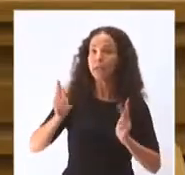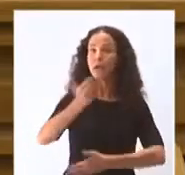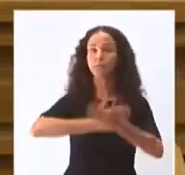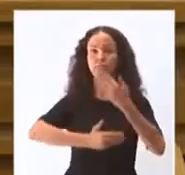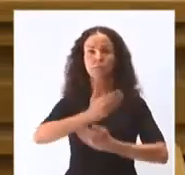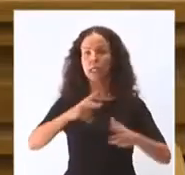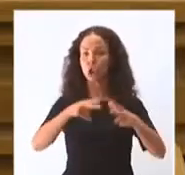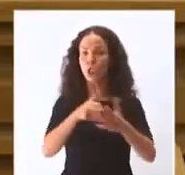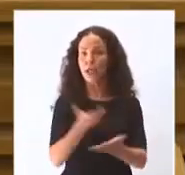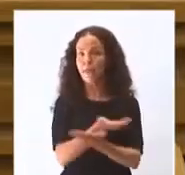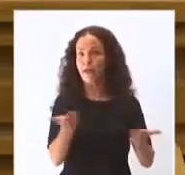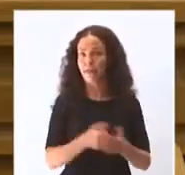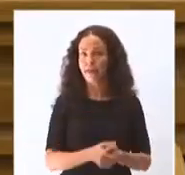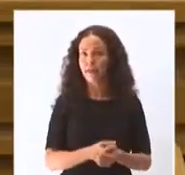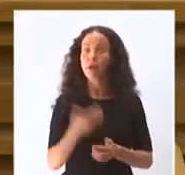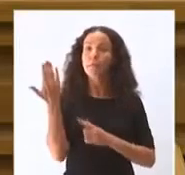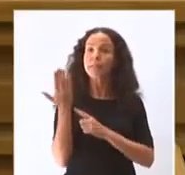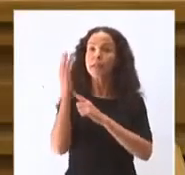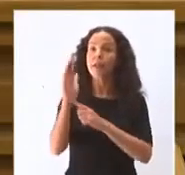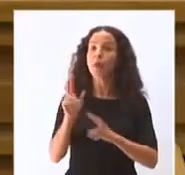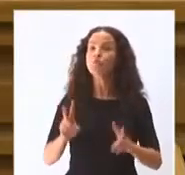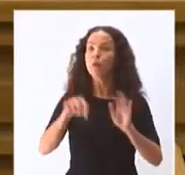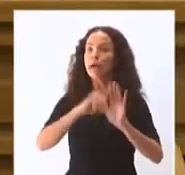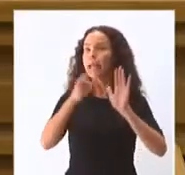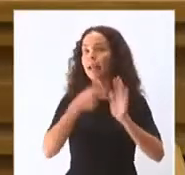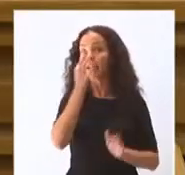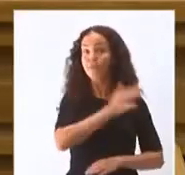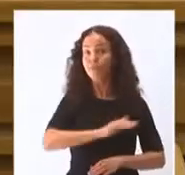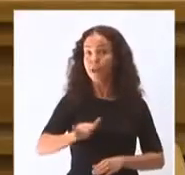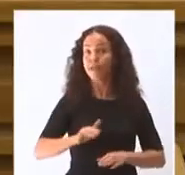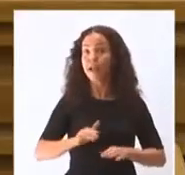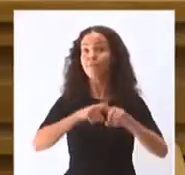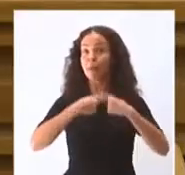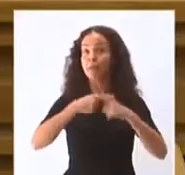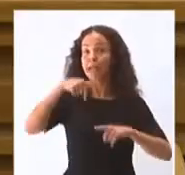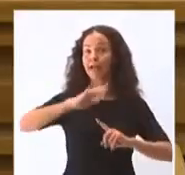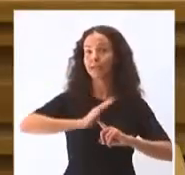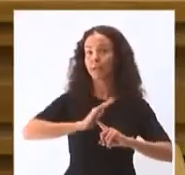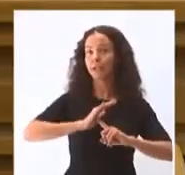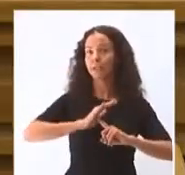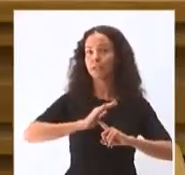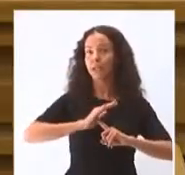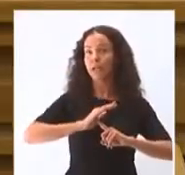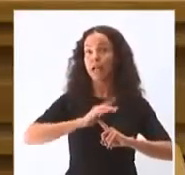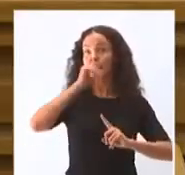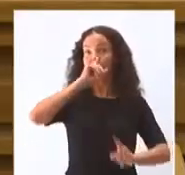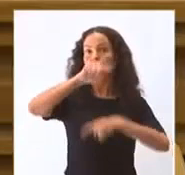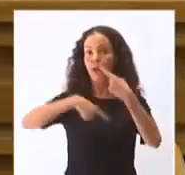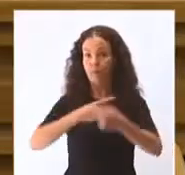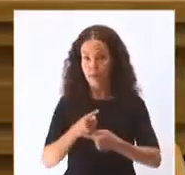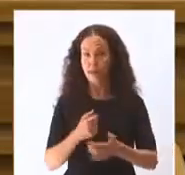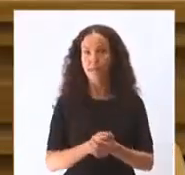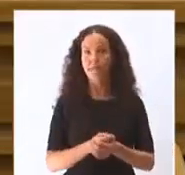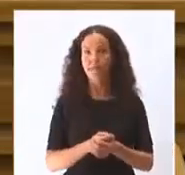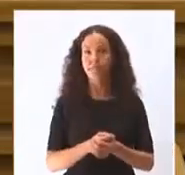conjunto de la sociedad presentaremos una nueva ley de infancia y familia de castilla la-mancha a lo largo del año 2022 obviamente